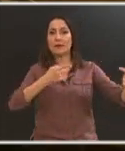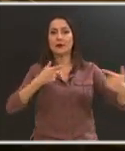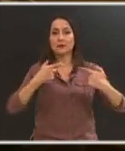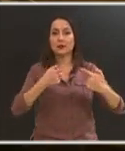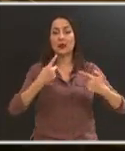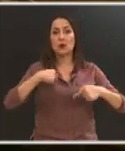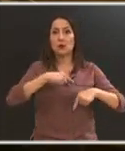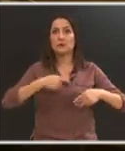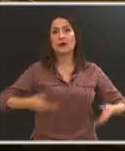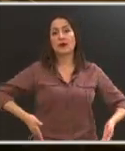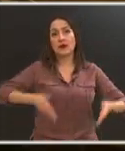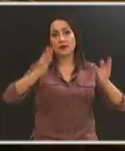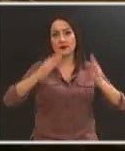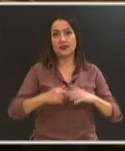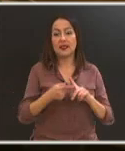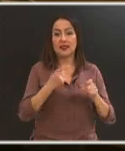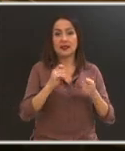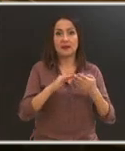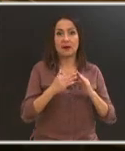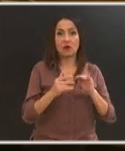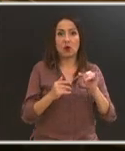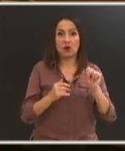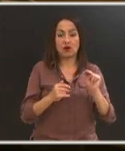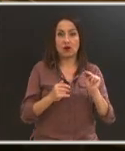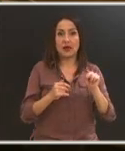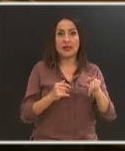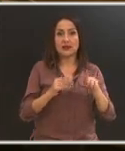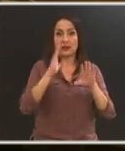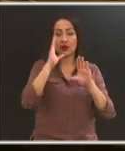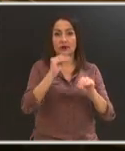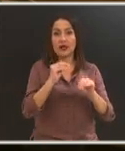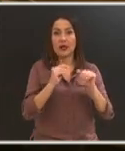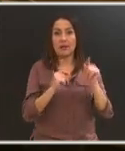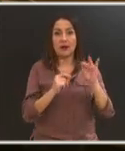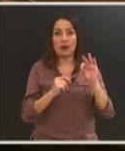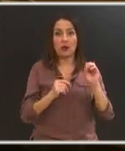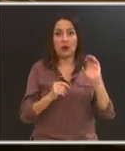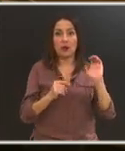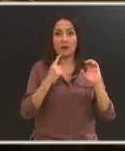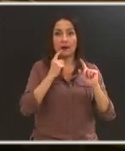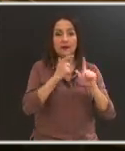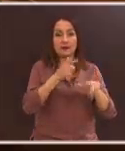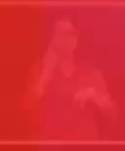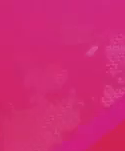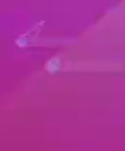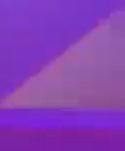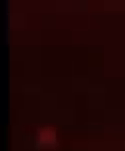en nuestras calles. Desde Barrio Luján, este ha sido un informe de Alberto Cuadra para Extra Noticias.